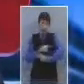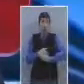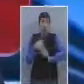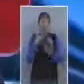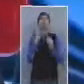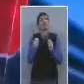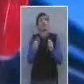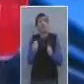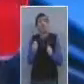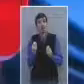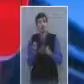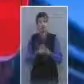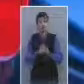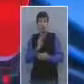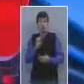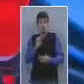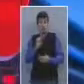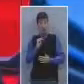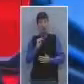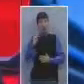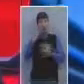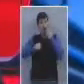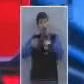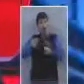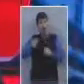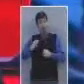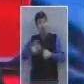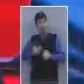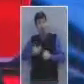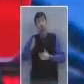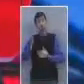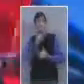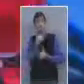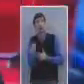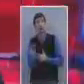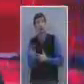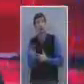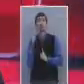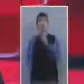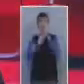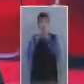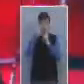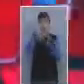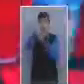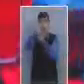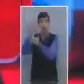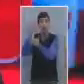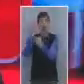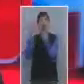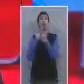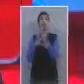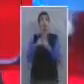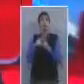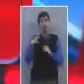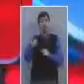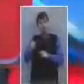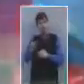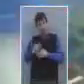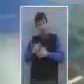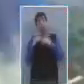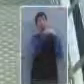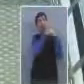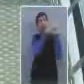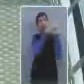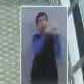hijo? Varios países han optado por establecer bancos de leche, una iniciativa que luego de 2 décadas busca ser retomada en Chile.